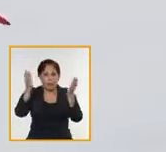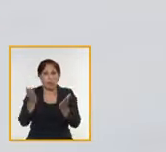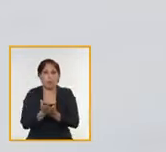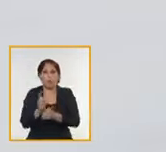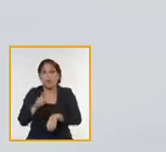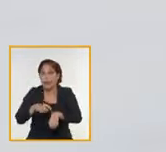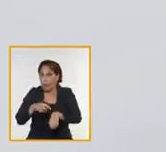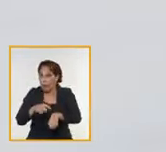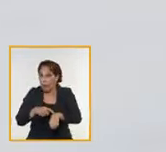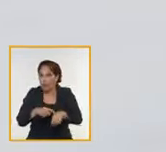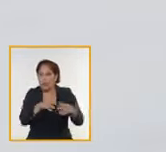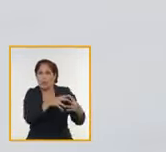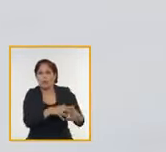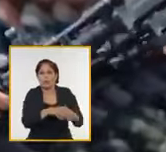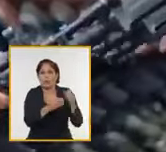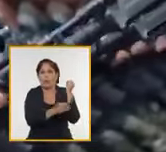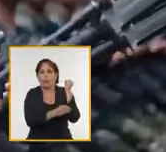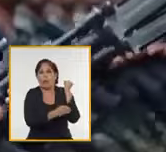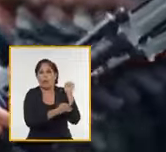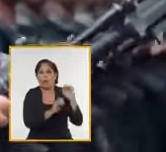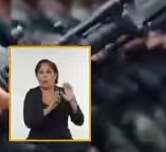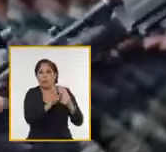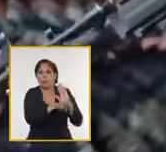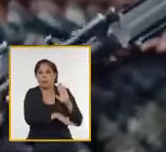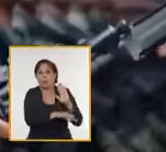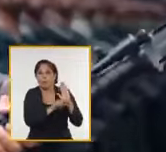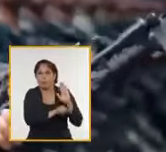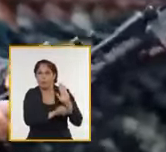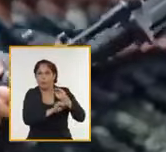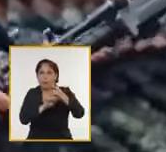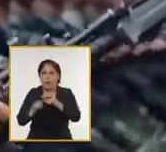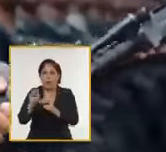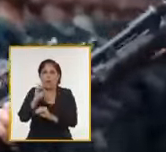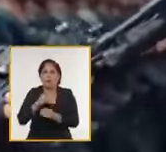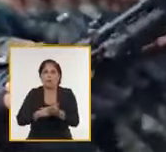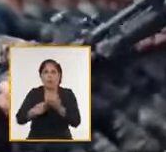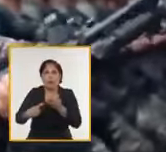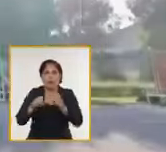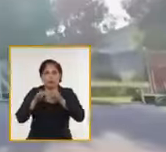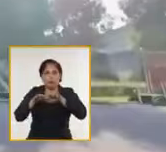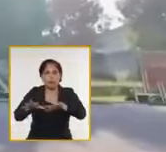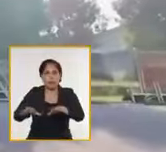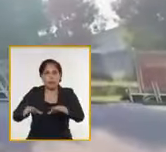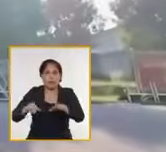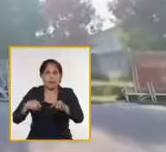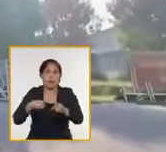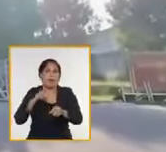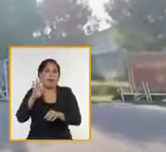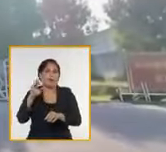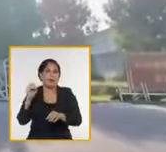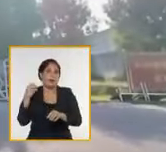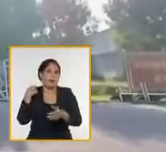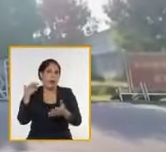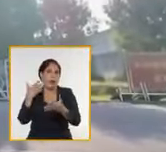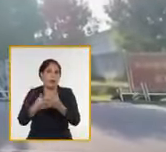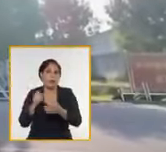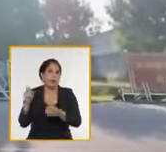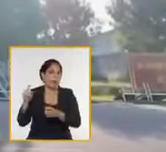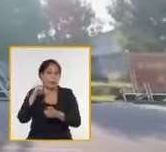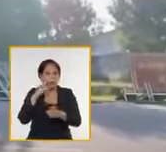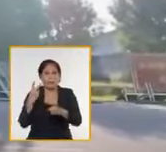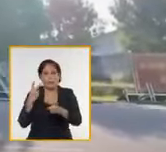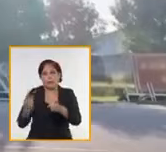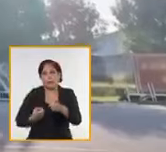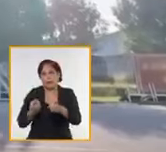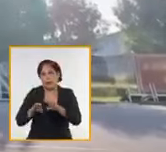ahora dominado por Estados Unidos. Pekín organiza la próxima semana un desfile por los 80 años del fin de la Segunda Guerra